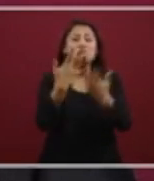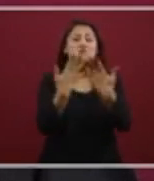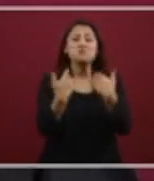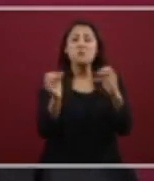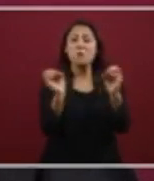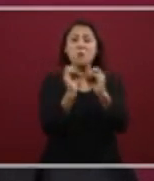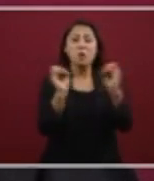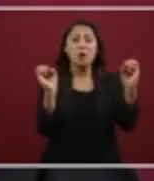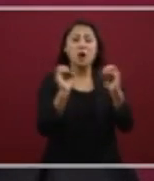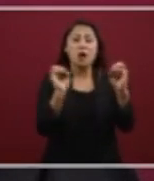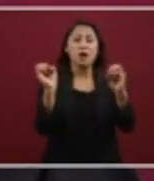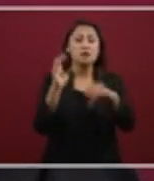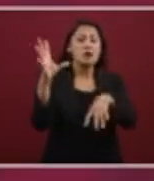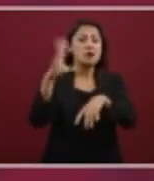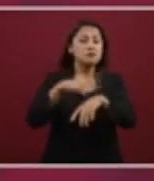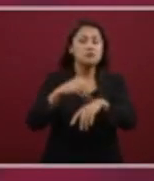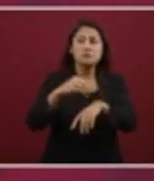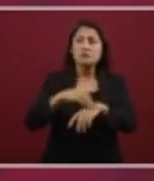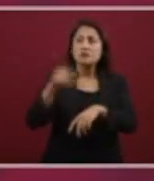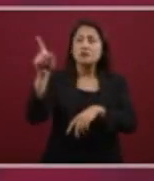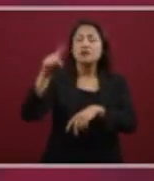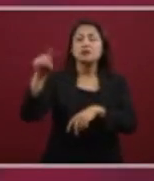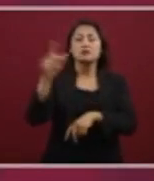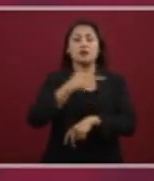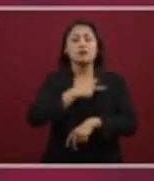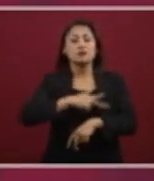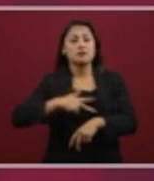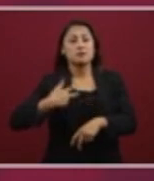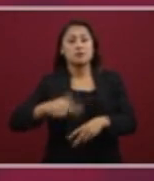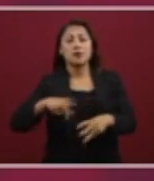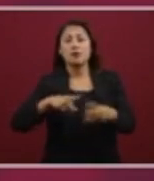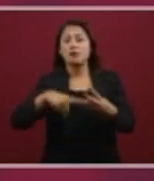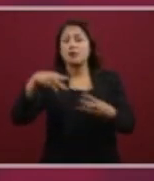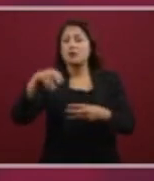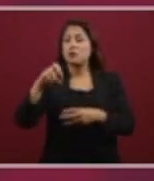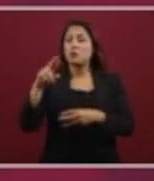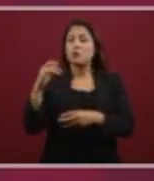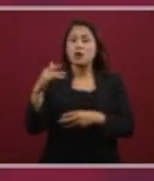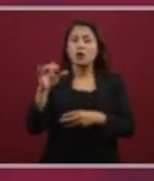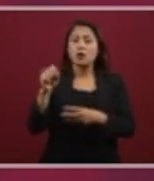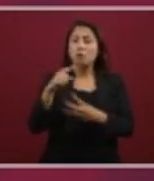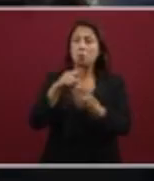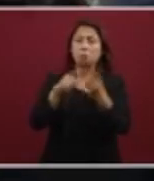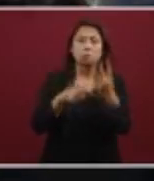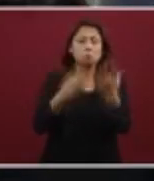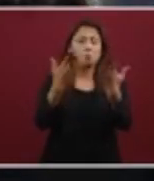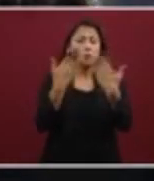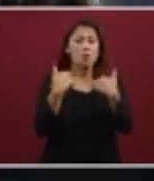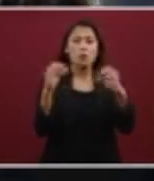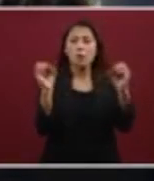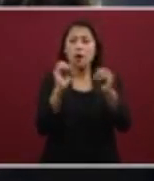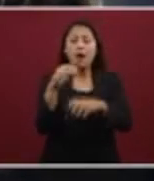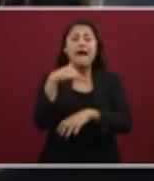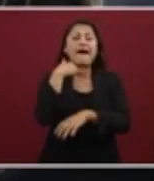ni en Suecia, ni en Dinamarca, ni en Noruega, no hay corrupción.